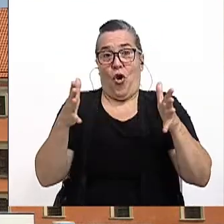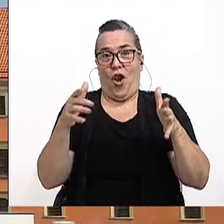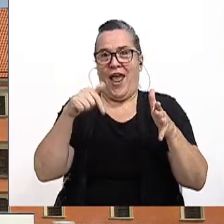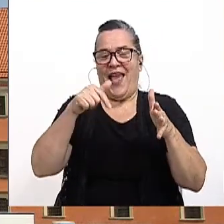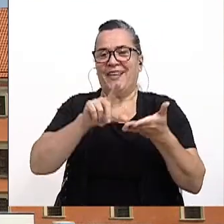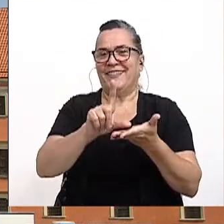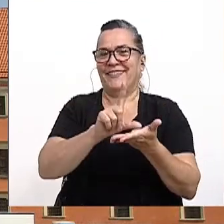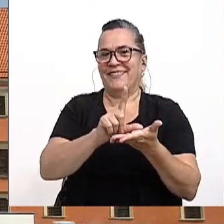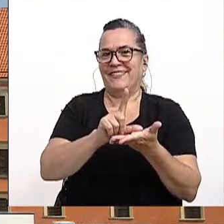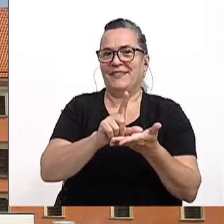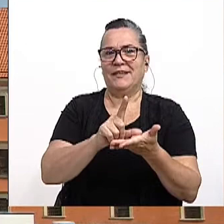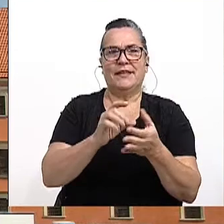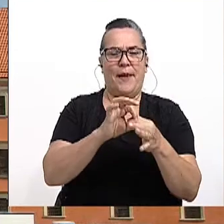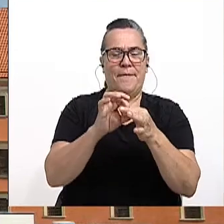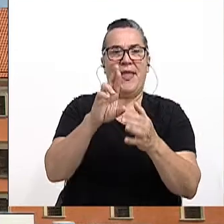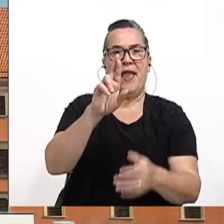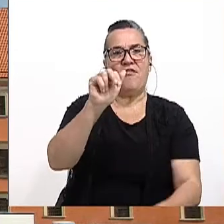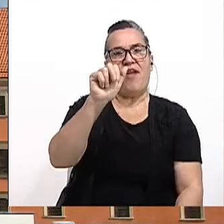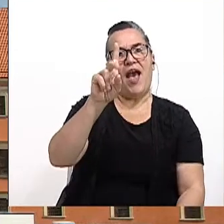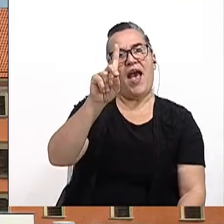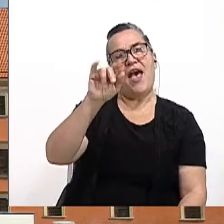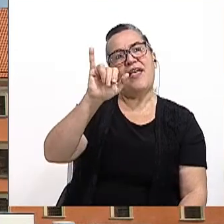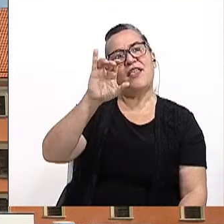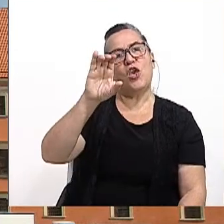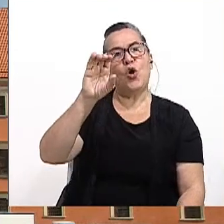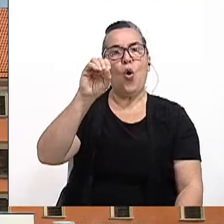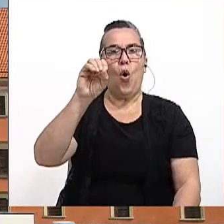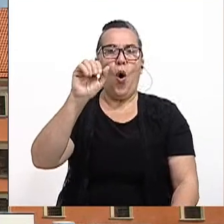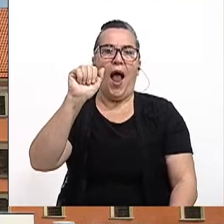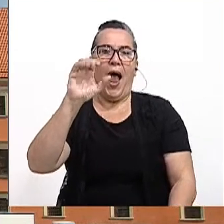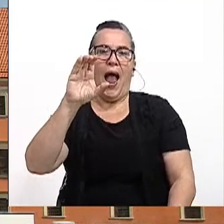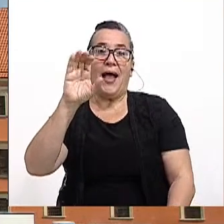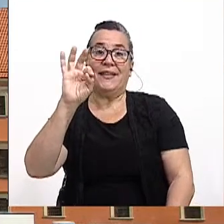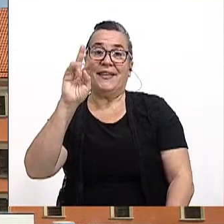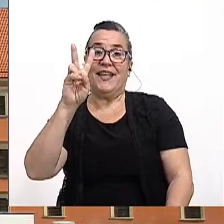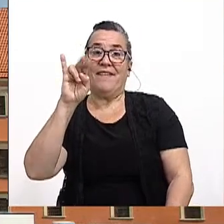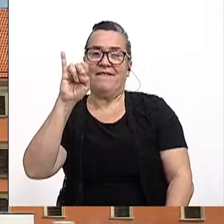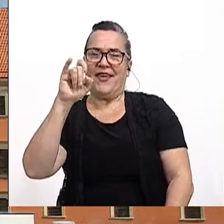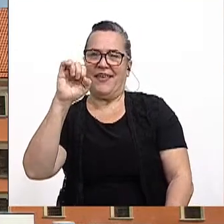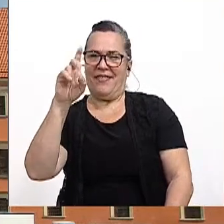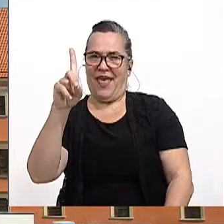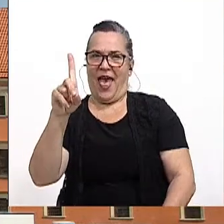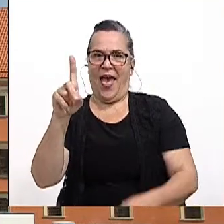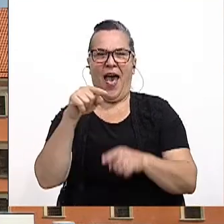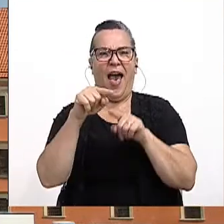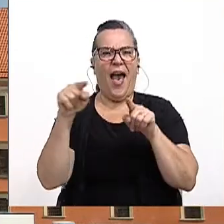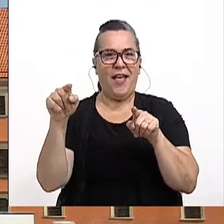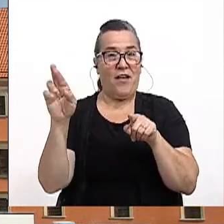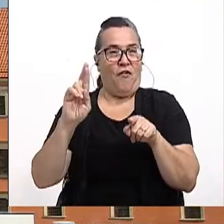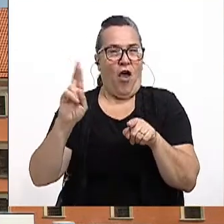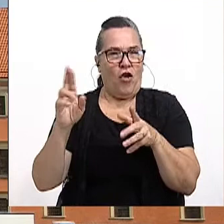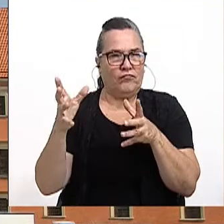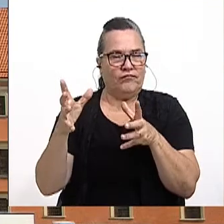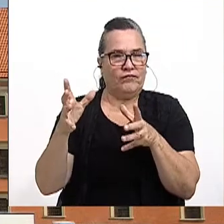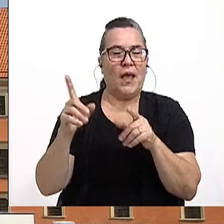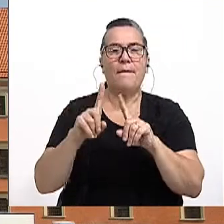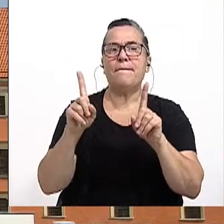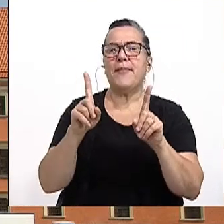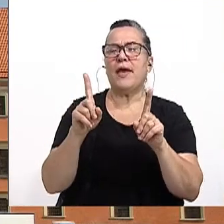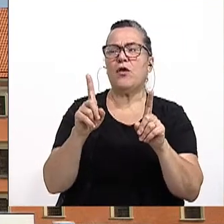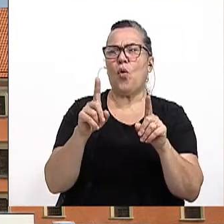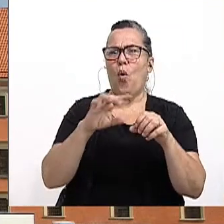clase sobre radioactividad. Pero antes es necesario recordar algunos conceptos básicos del